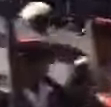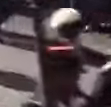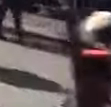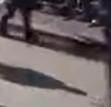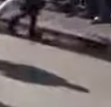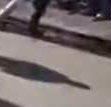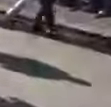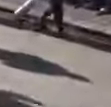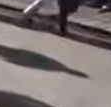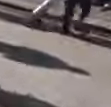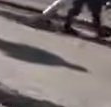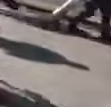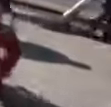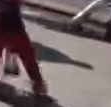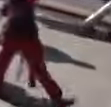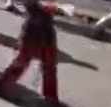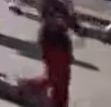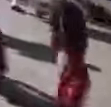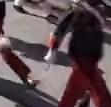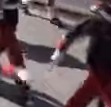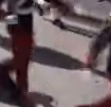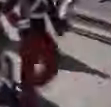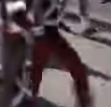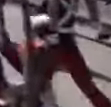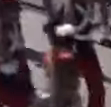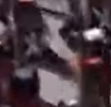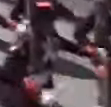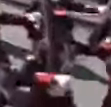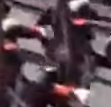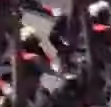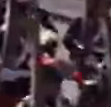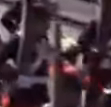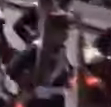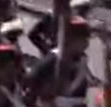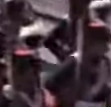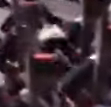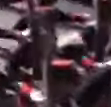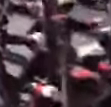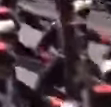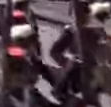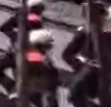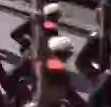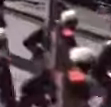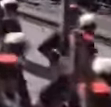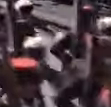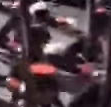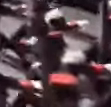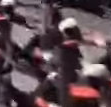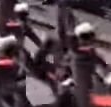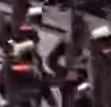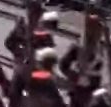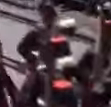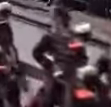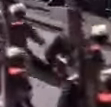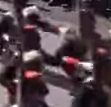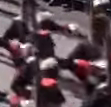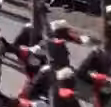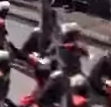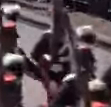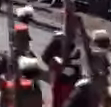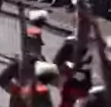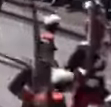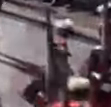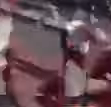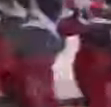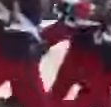Y variaciones. Las distintas compañías y pelotones han hecho las delicias del pueblo congregado frente